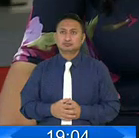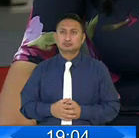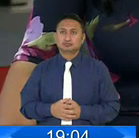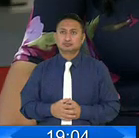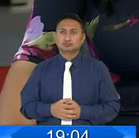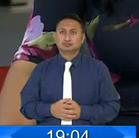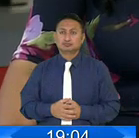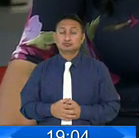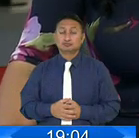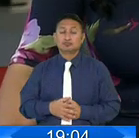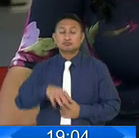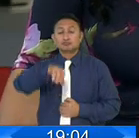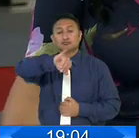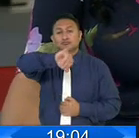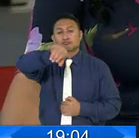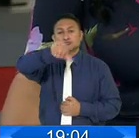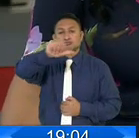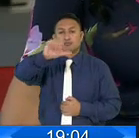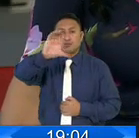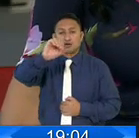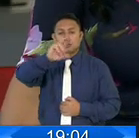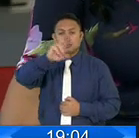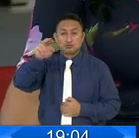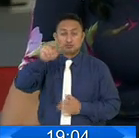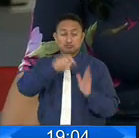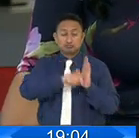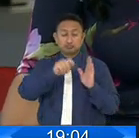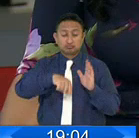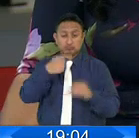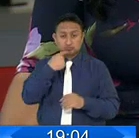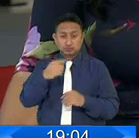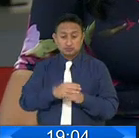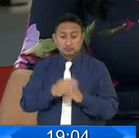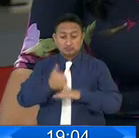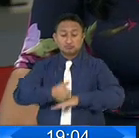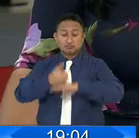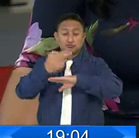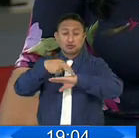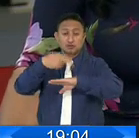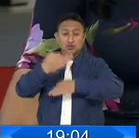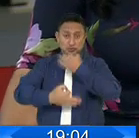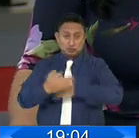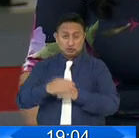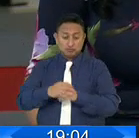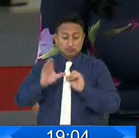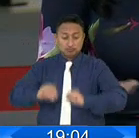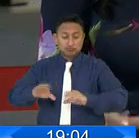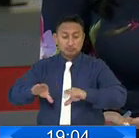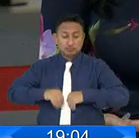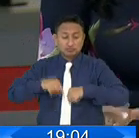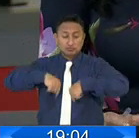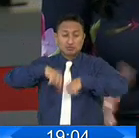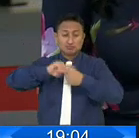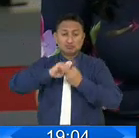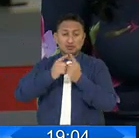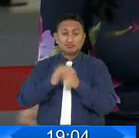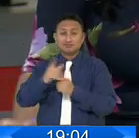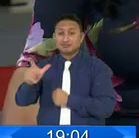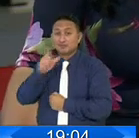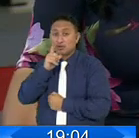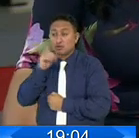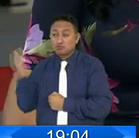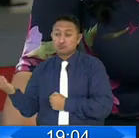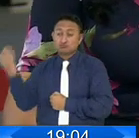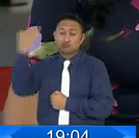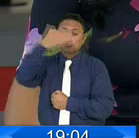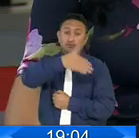La defensa de Jacobo Bucaram Puley informó que la Corte Nacional de Justicia aceptó el recurso de habeas corpus para que sea trasladado desde La Tacunga a